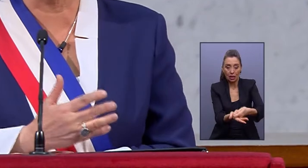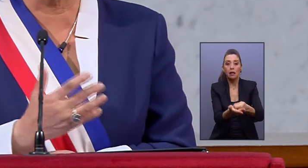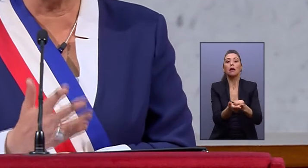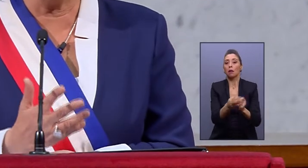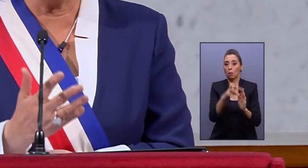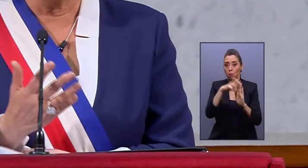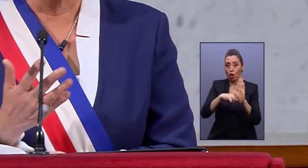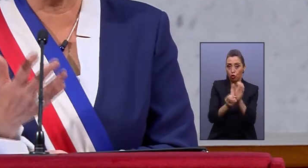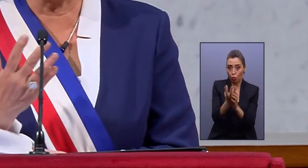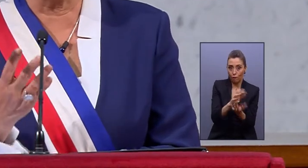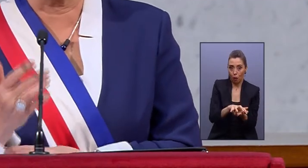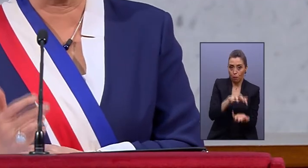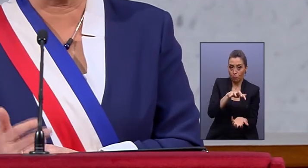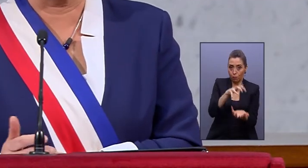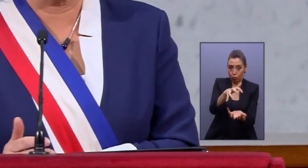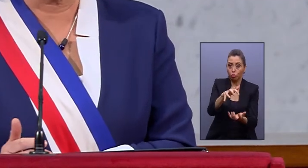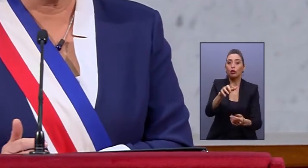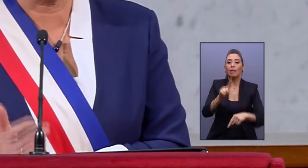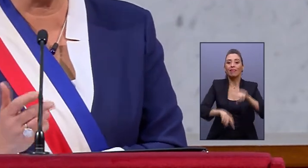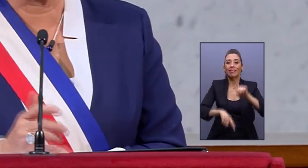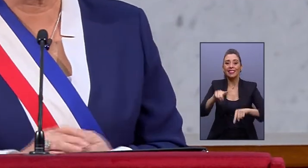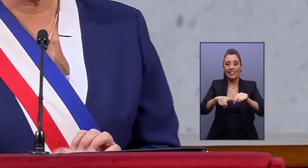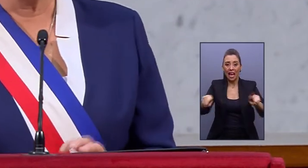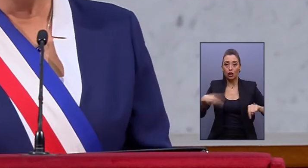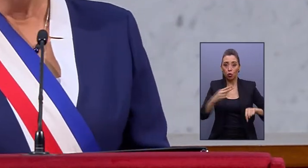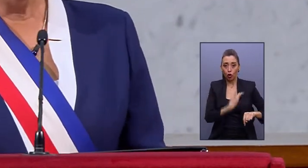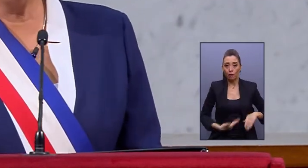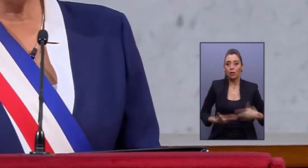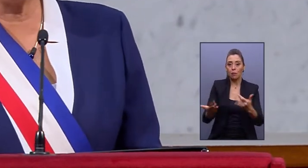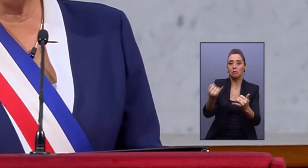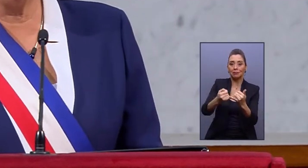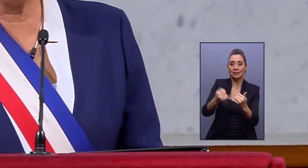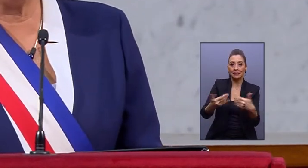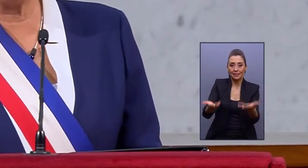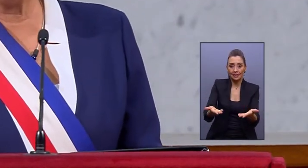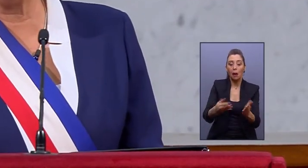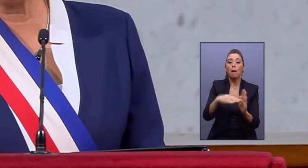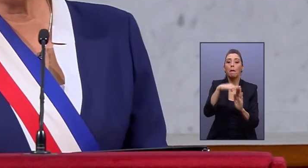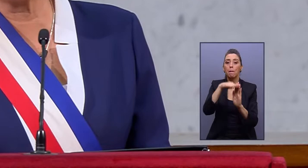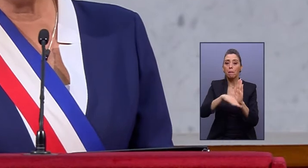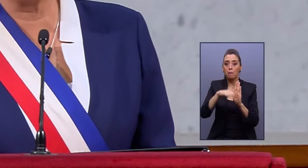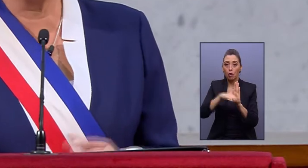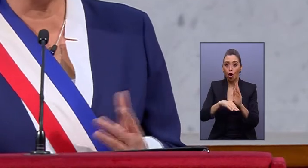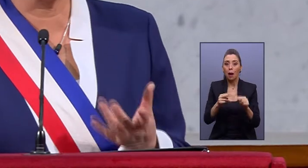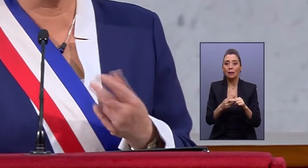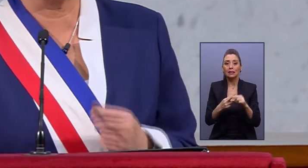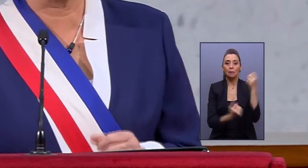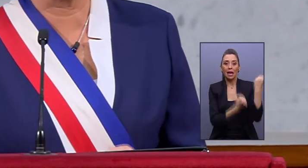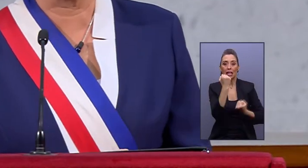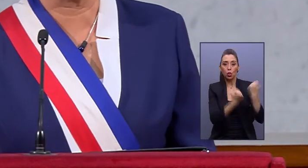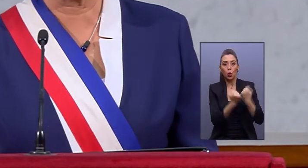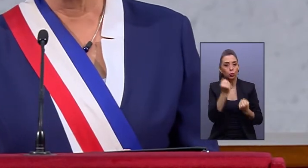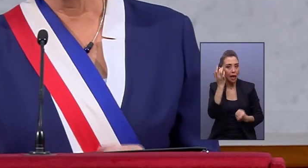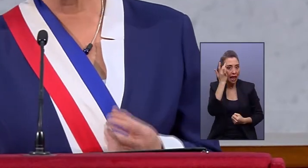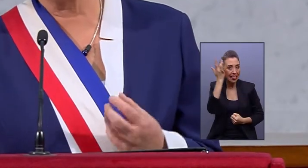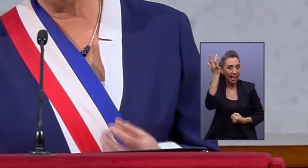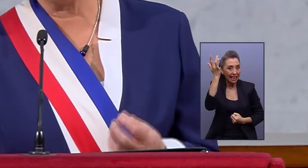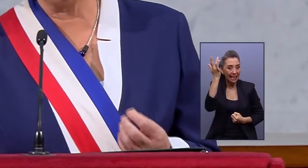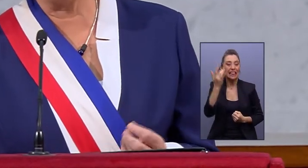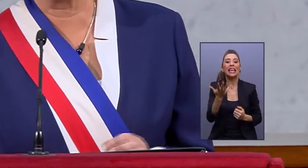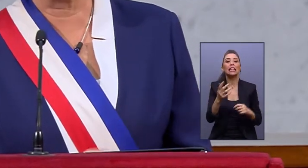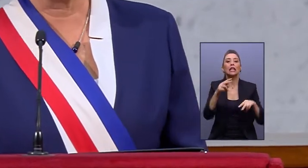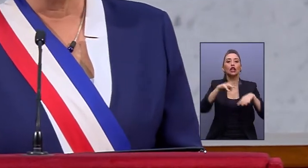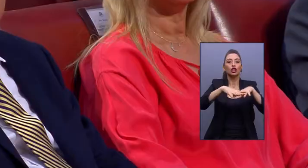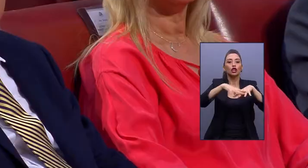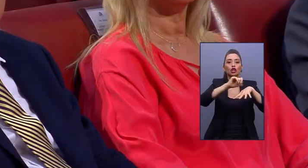monto significativo de terrenos fiscales. Por ejemplo, hemos desarrollado programas de industrias inteligentes, solar